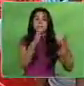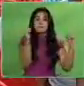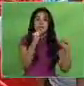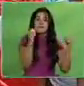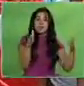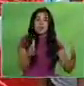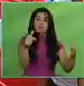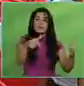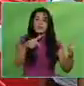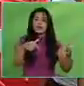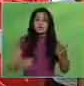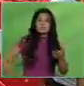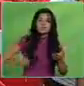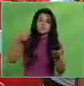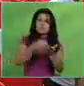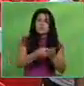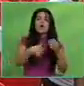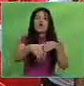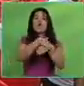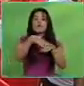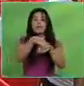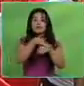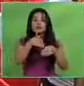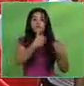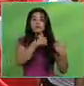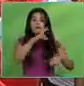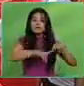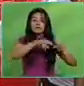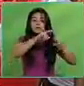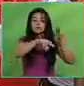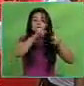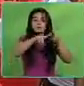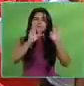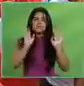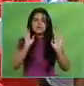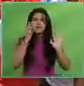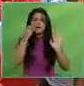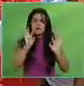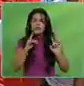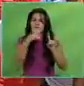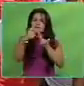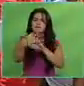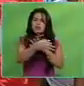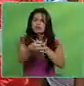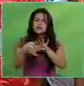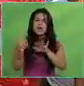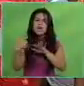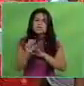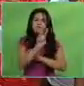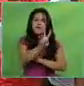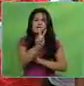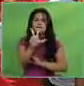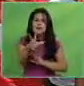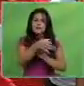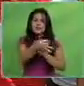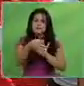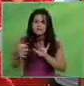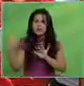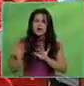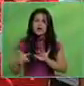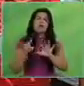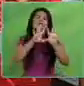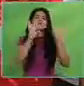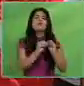construida por la gobernación, están en, creo yo, en todos los municipios, creo que en 23 municipios, porque